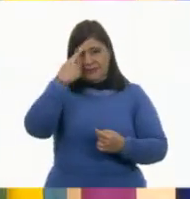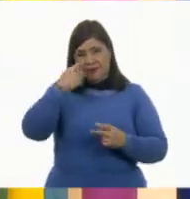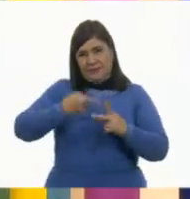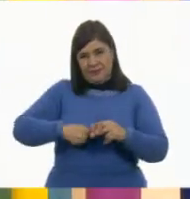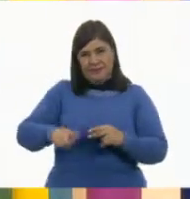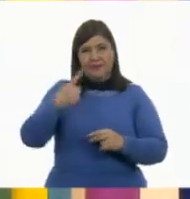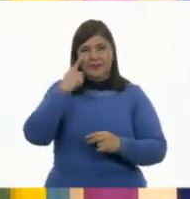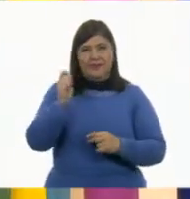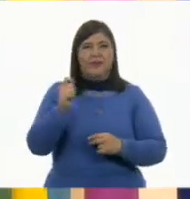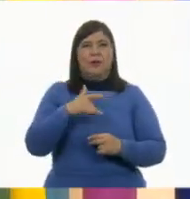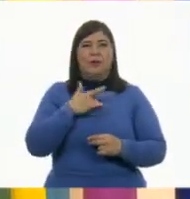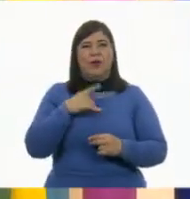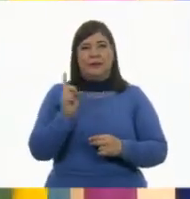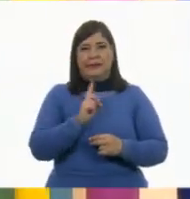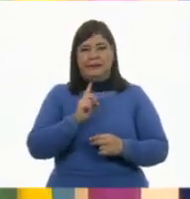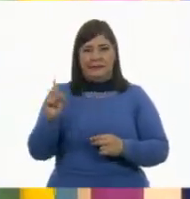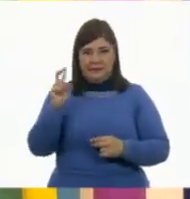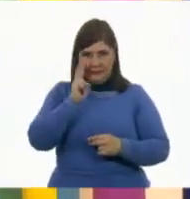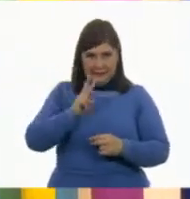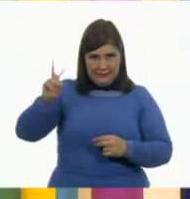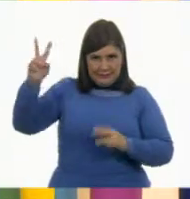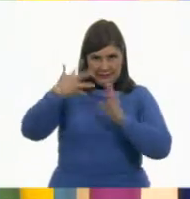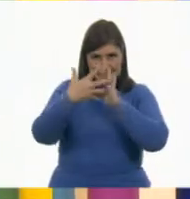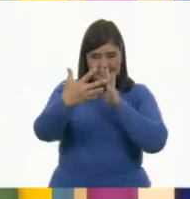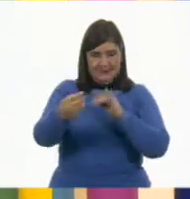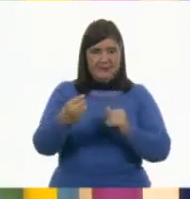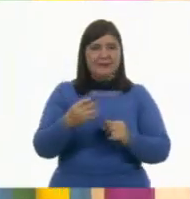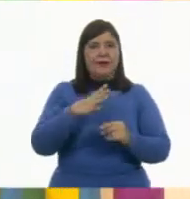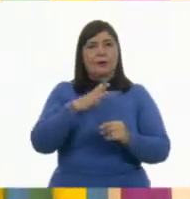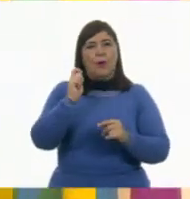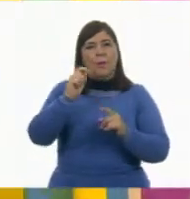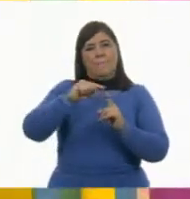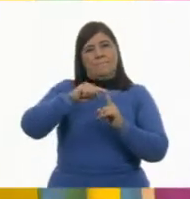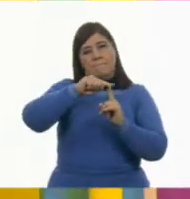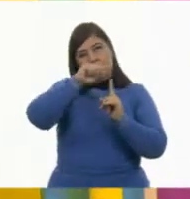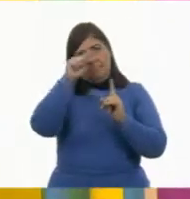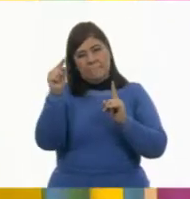empezamos primero con el derecho, y el derecho es medio círculo hacia afuera.